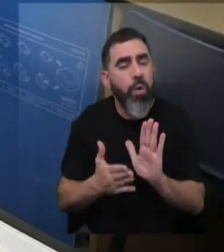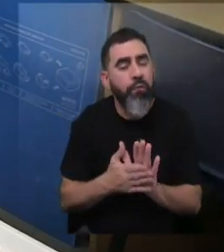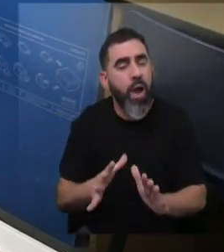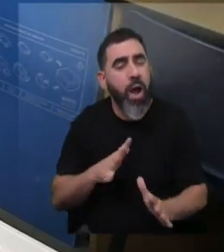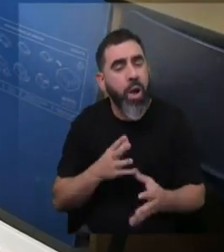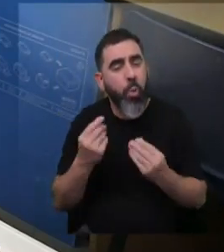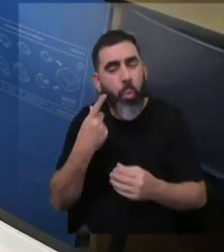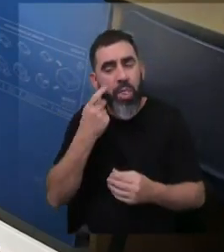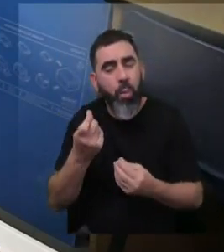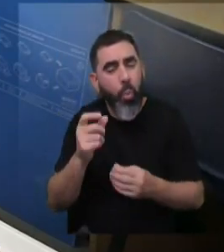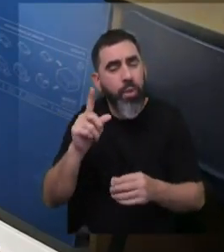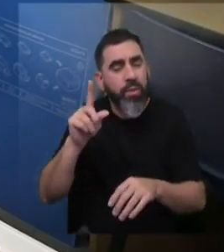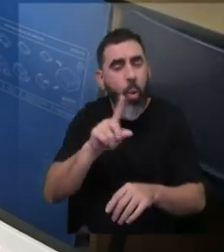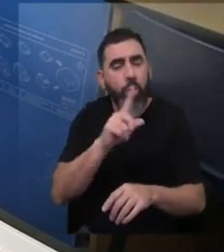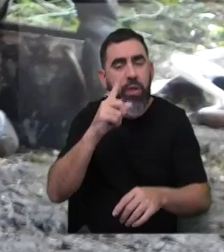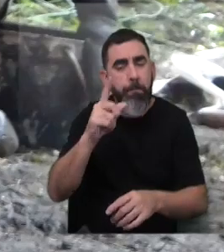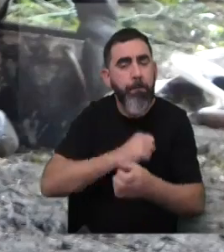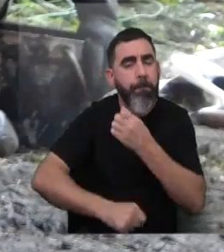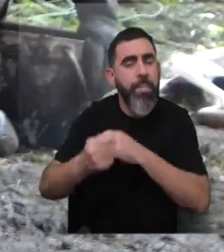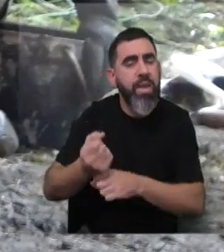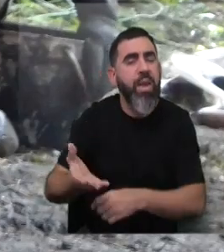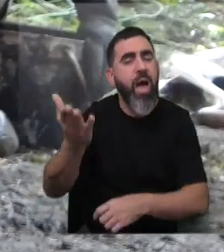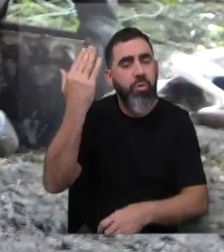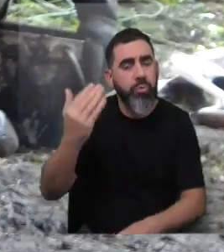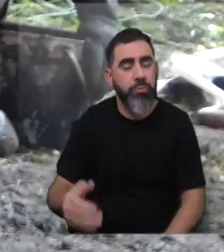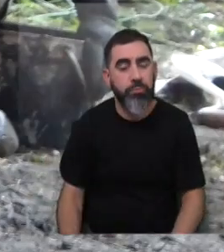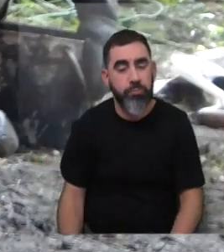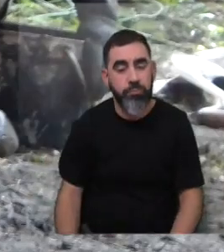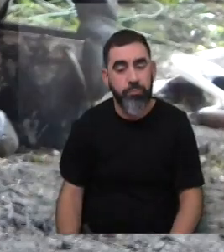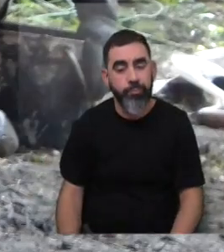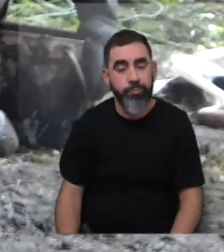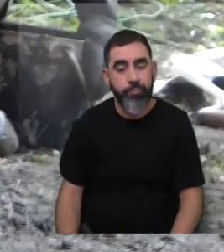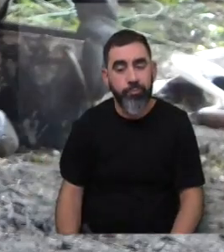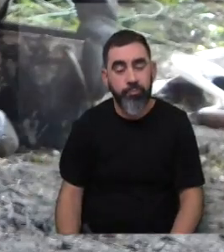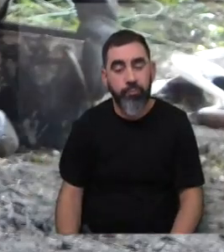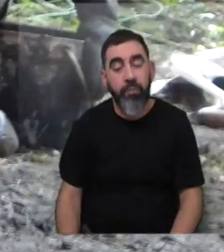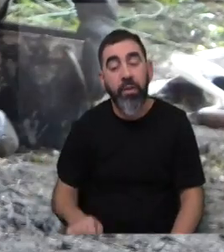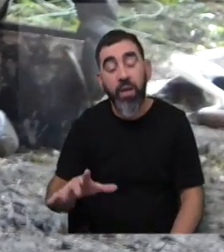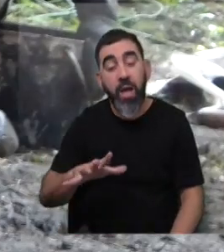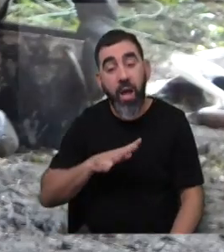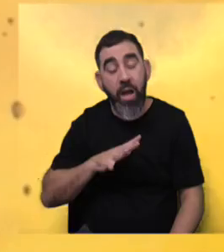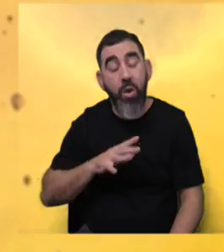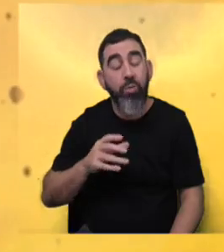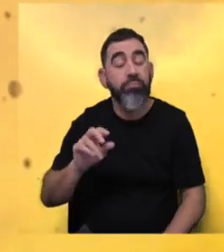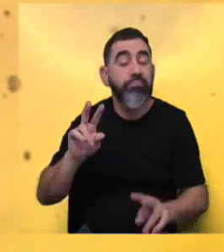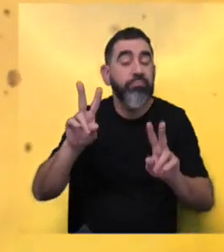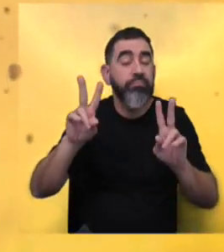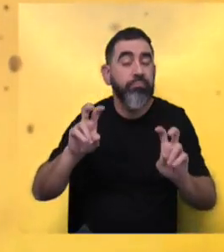dan cuenta que corresponde a ese tiempo? Digamos, ¿tenemos algo arriba de la mesa de esa época? No, de esa época lo que tenemos es un lente